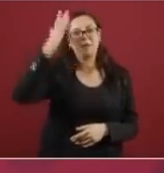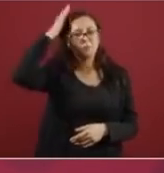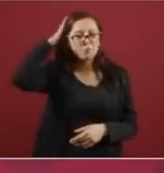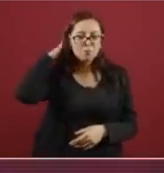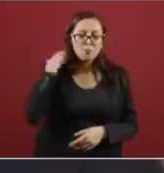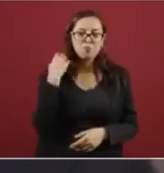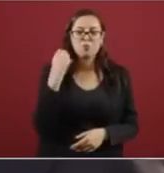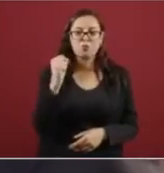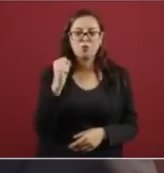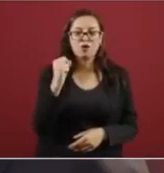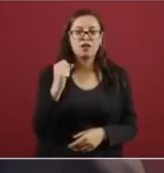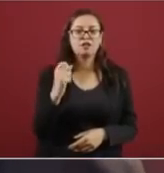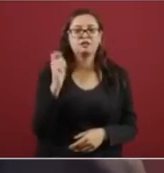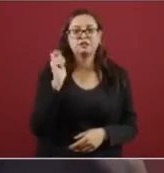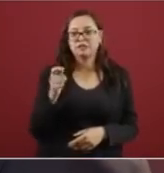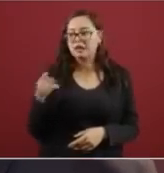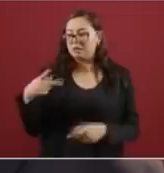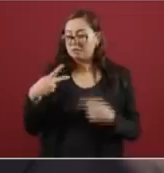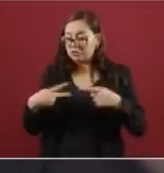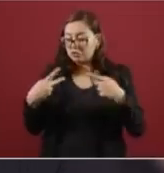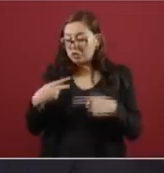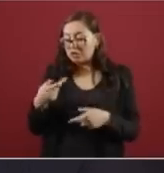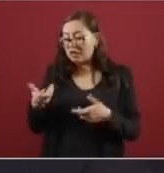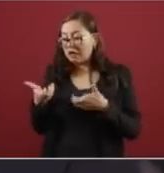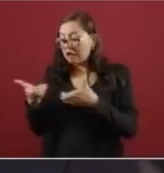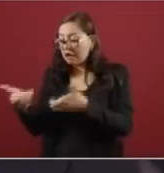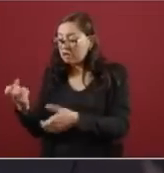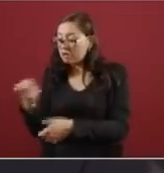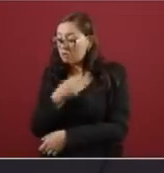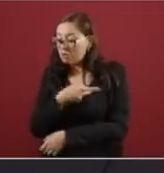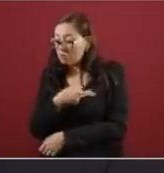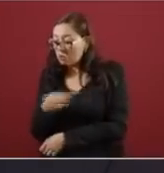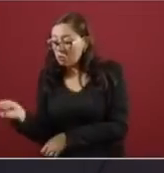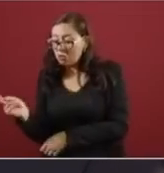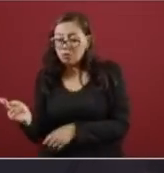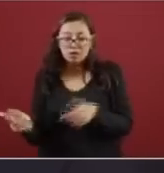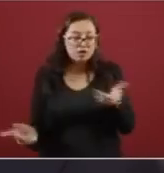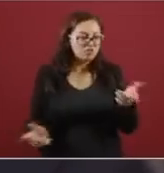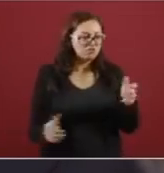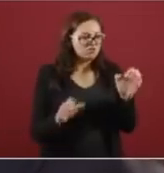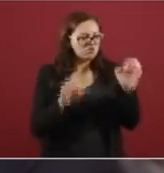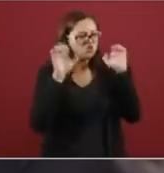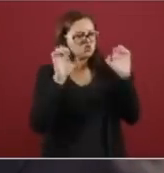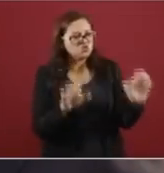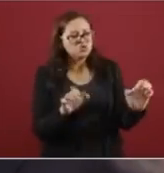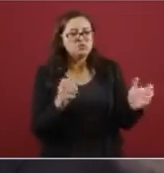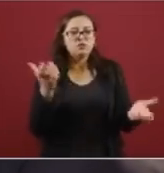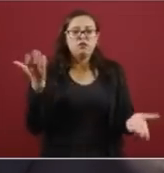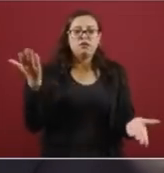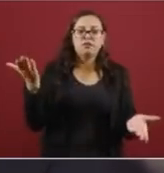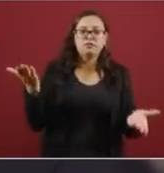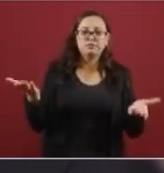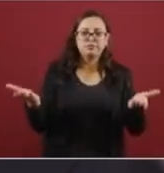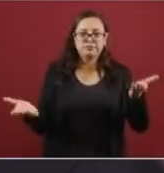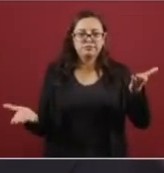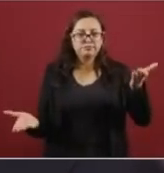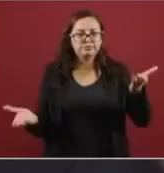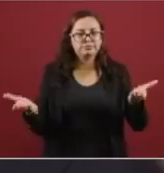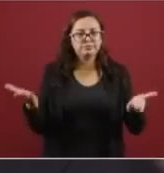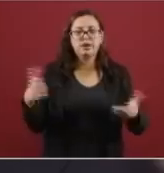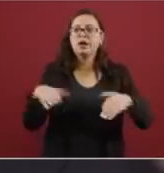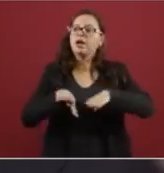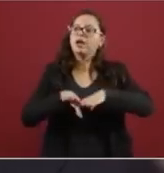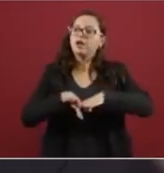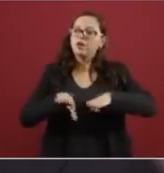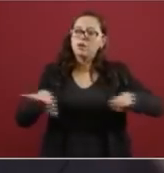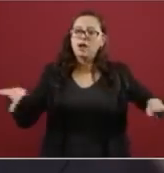la indigencia y la opulencia, que haya igualdad. Respecto al sistema de multigrado de planteles o instituciones escolares,